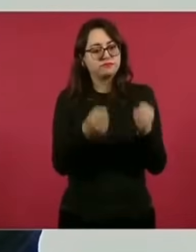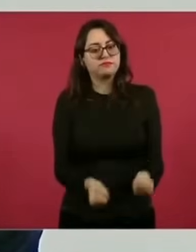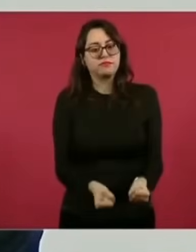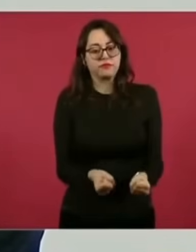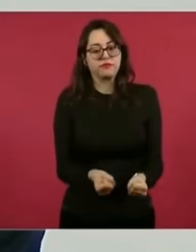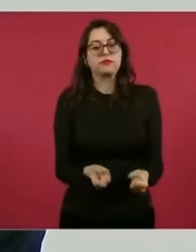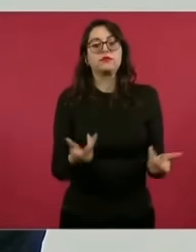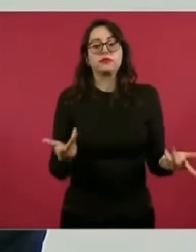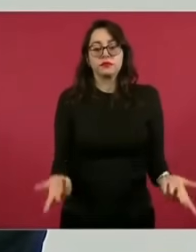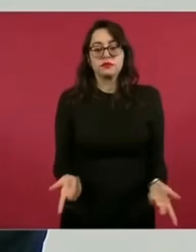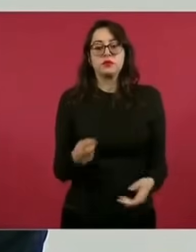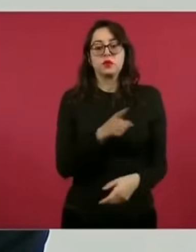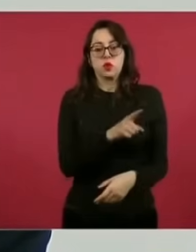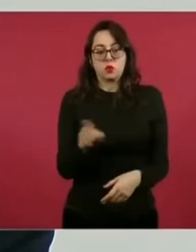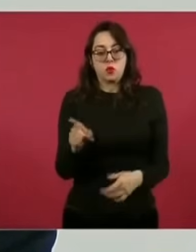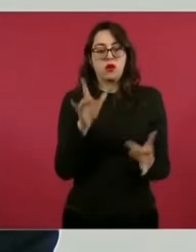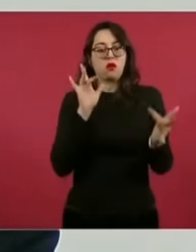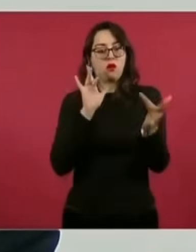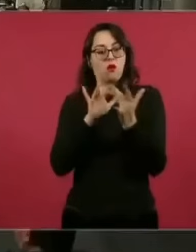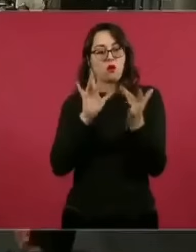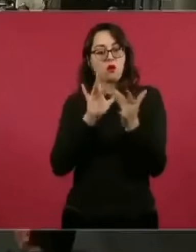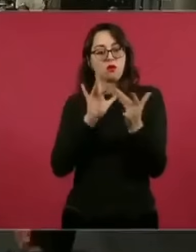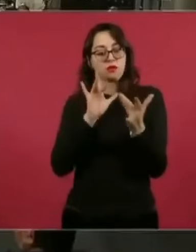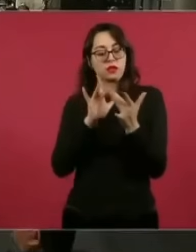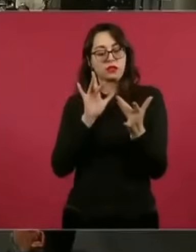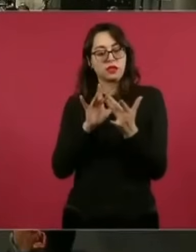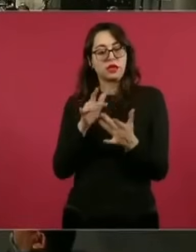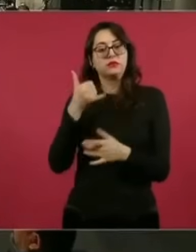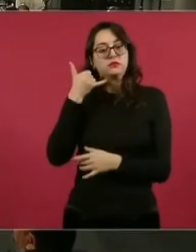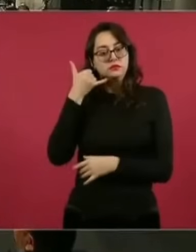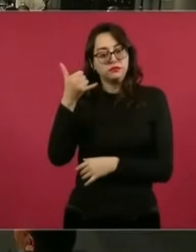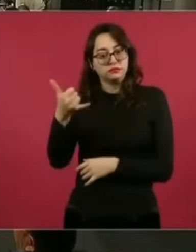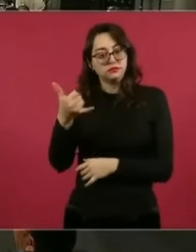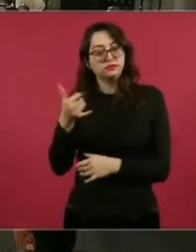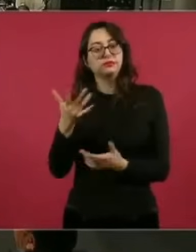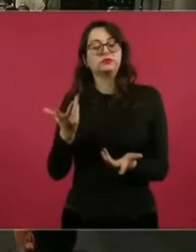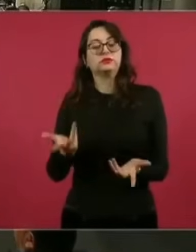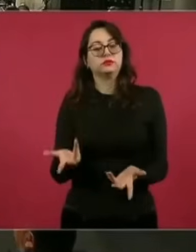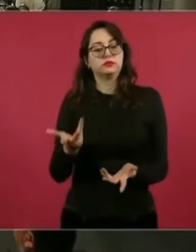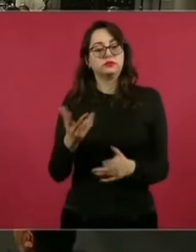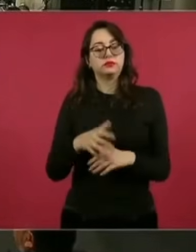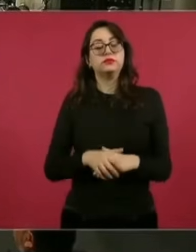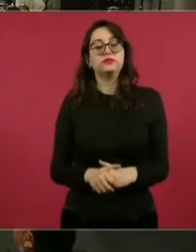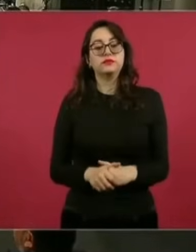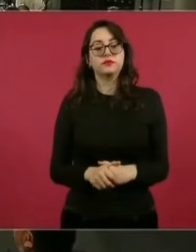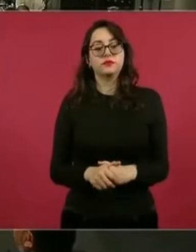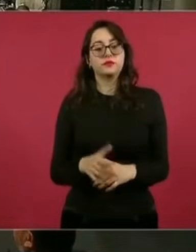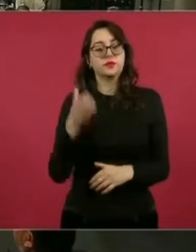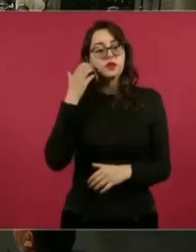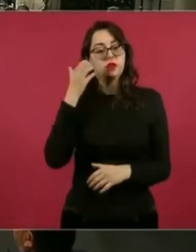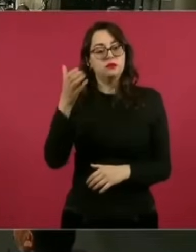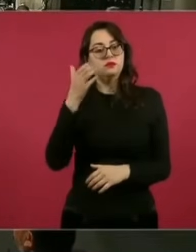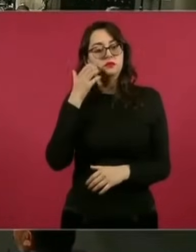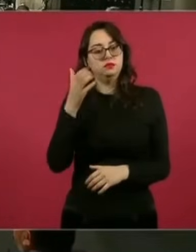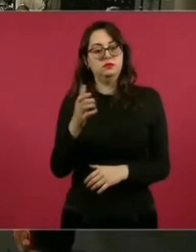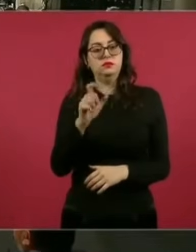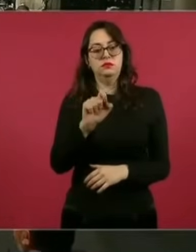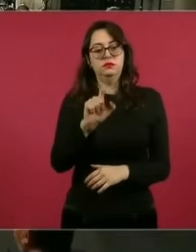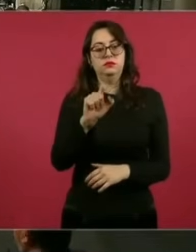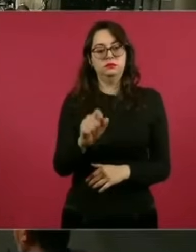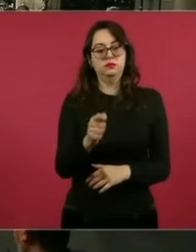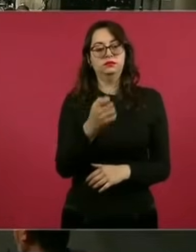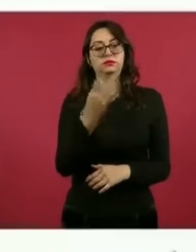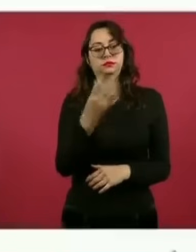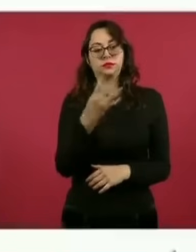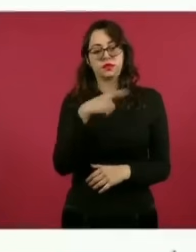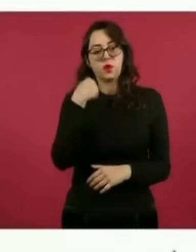cual ponemos a disposición los datos de contacto del mecanismo, los teléfonos de emergencia,